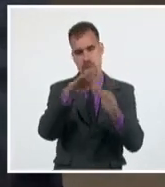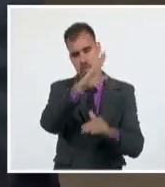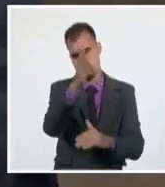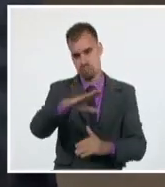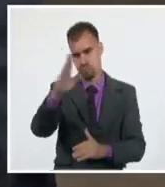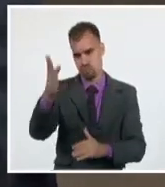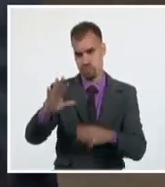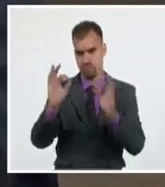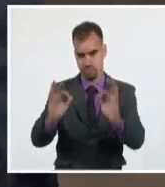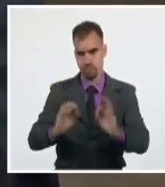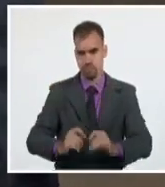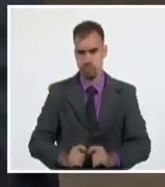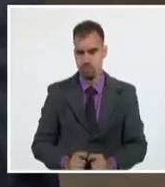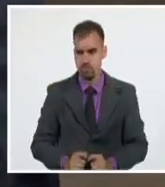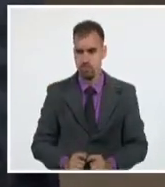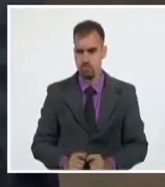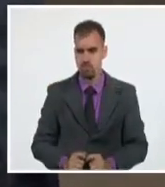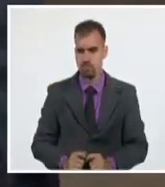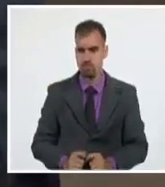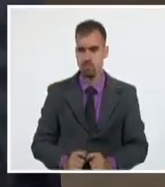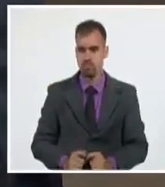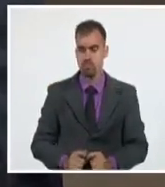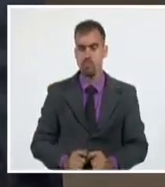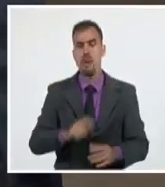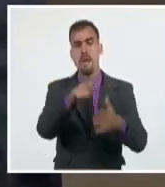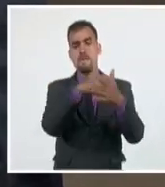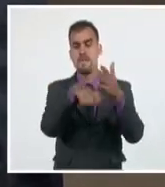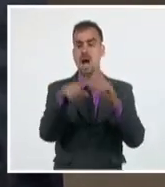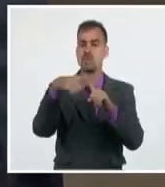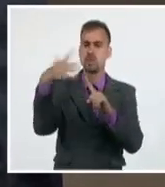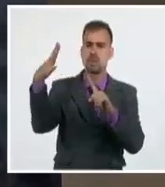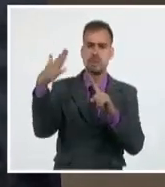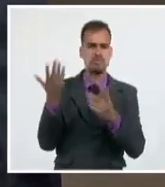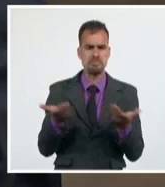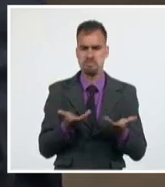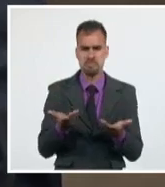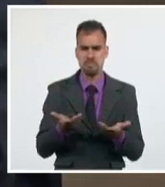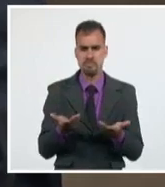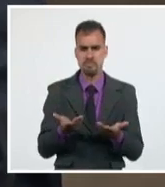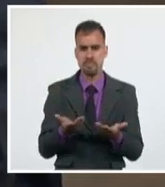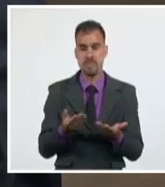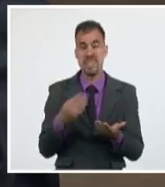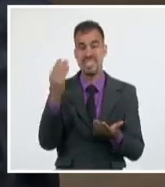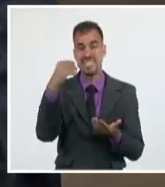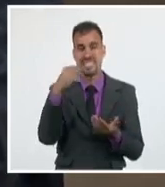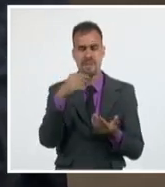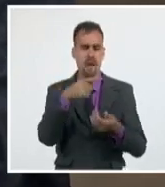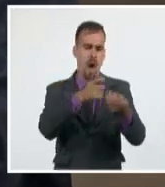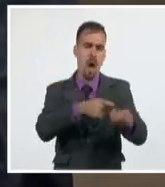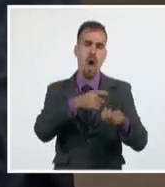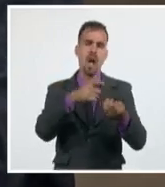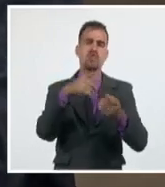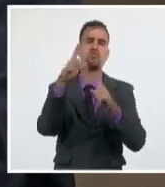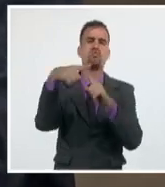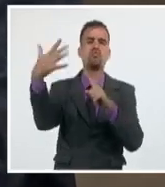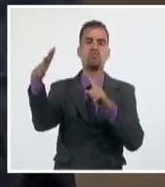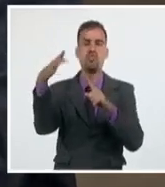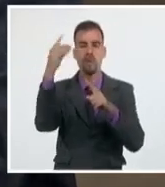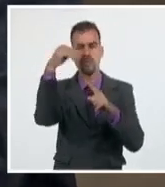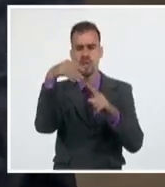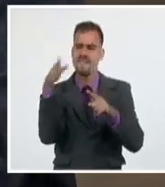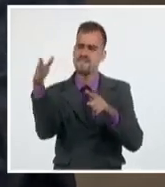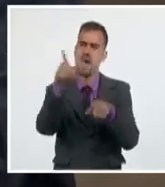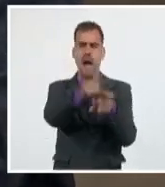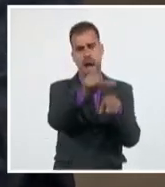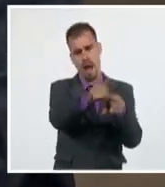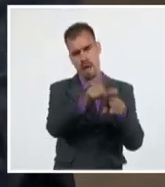turismo se contempla grandemente en esta etapa la parte del agroturismo, porque el turismo de naturaleza, como bien usted dice, ha